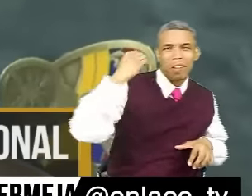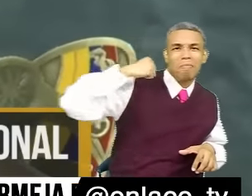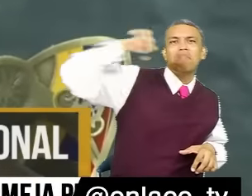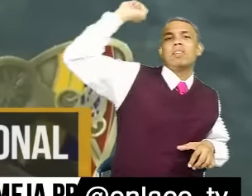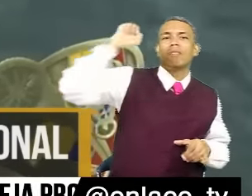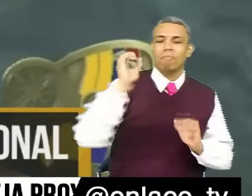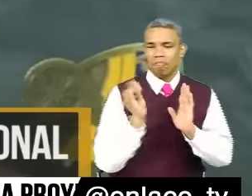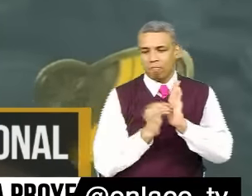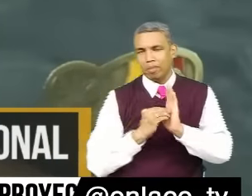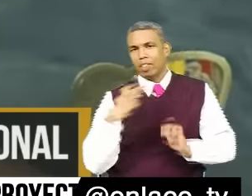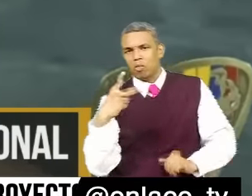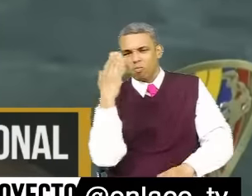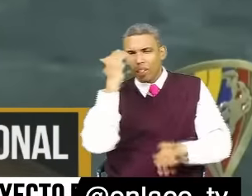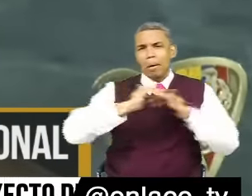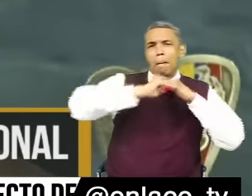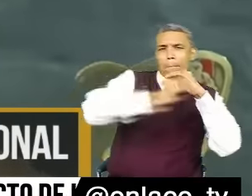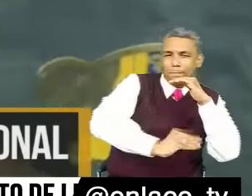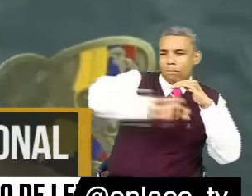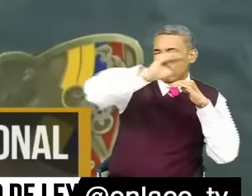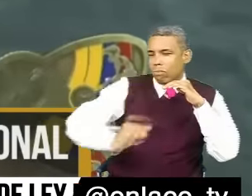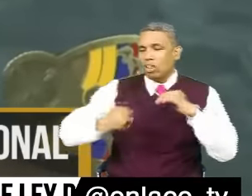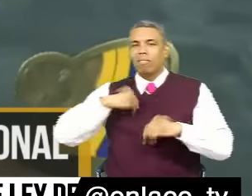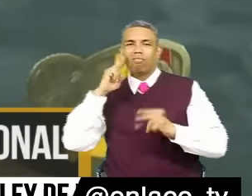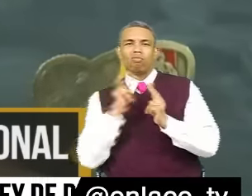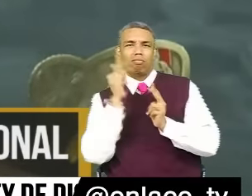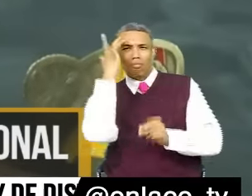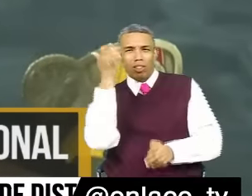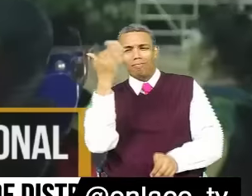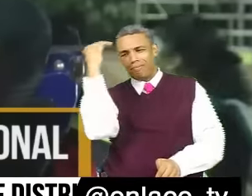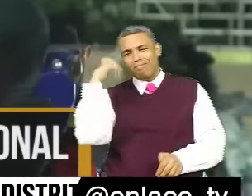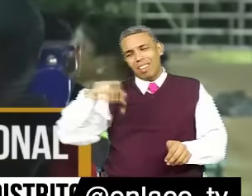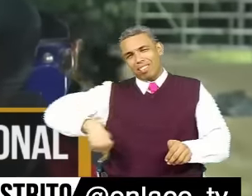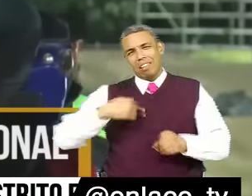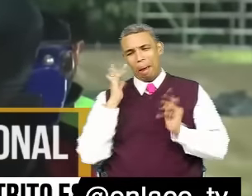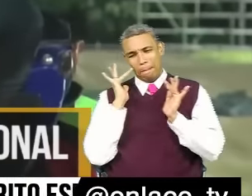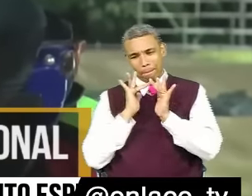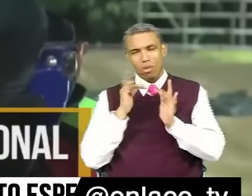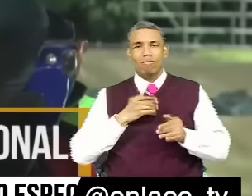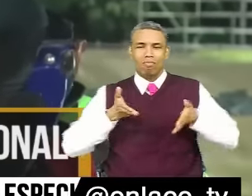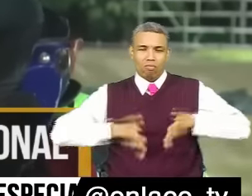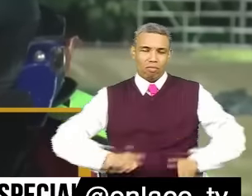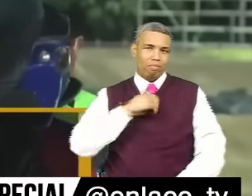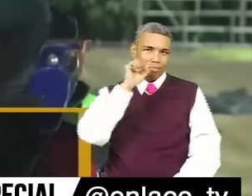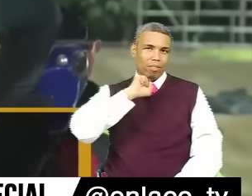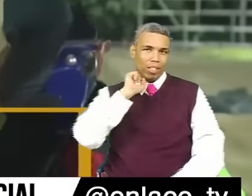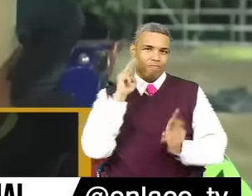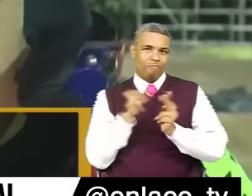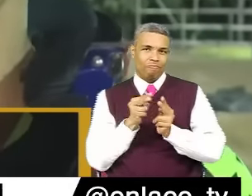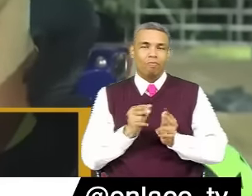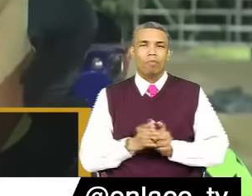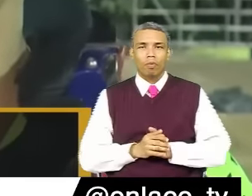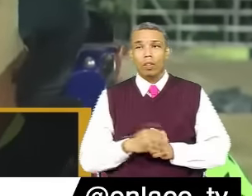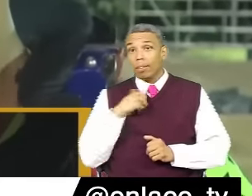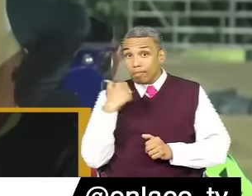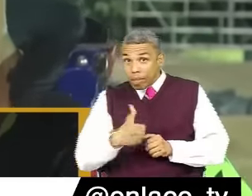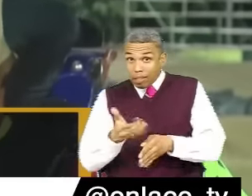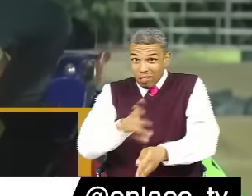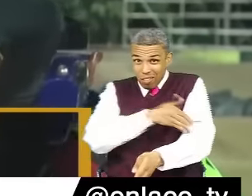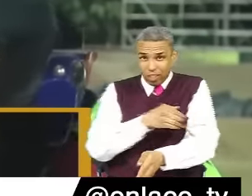que empecé, porque era fue donde en mi ciudad. El balance fue muy positivo, pues me sentí muy bien entrenando duro y